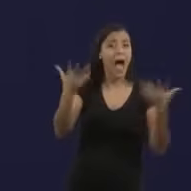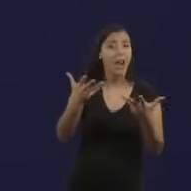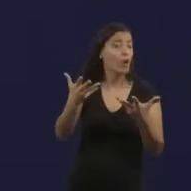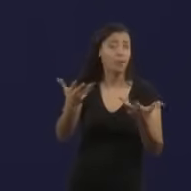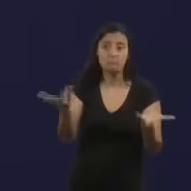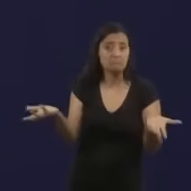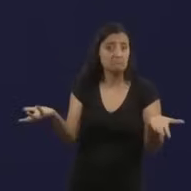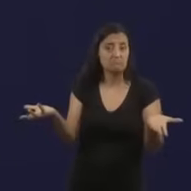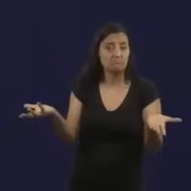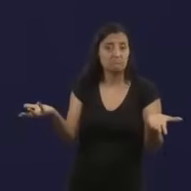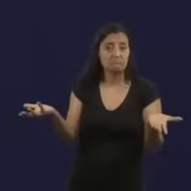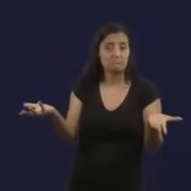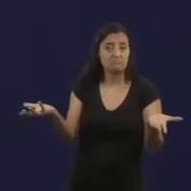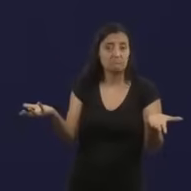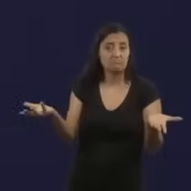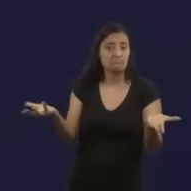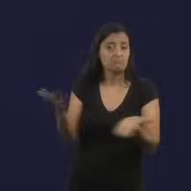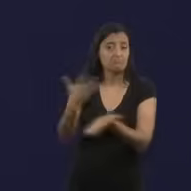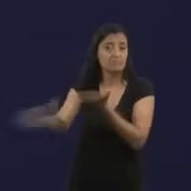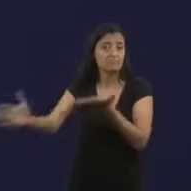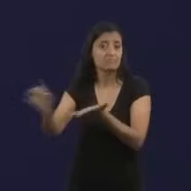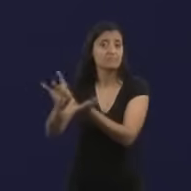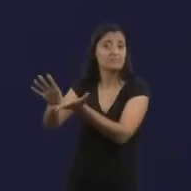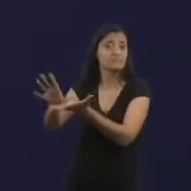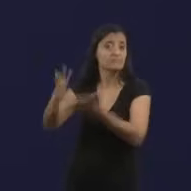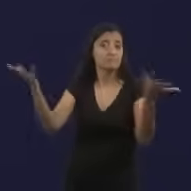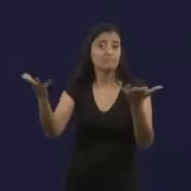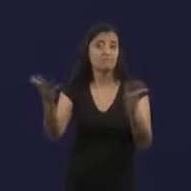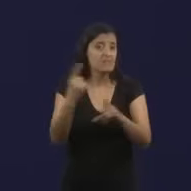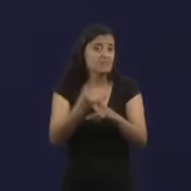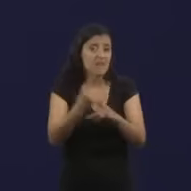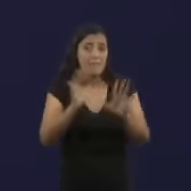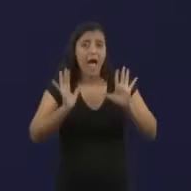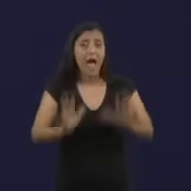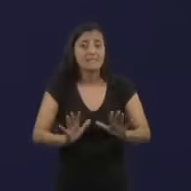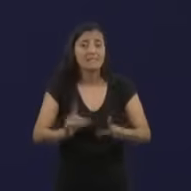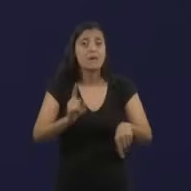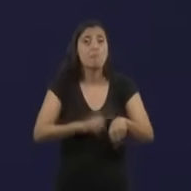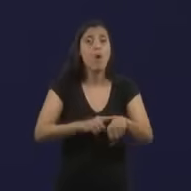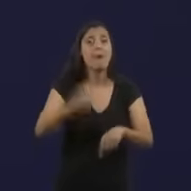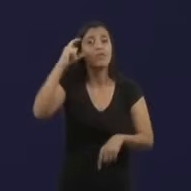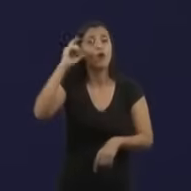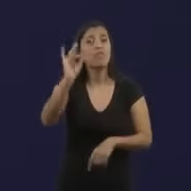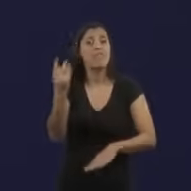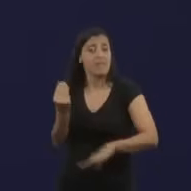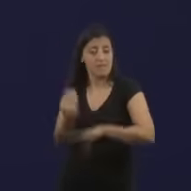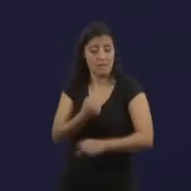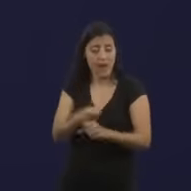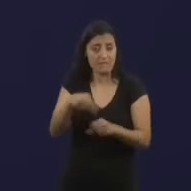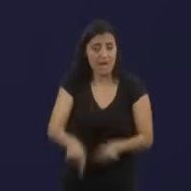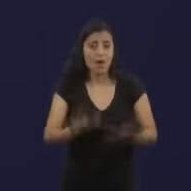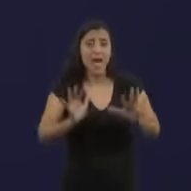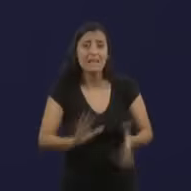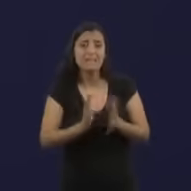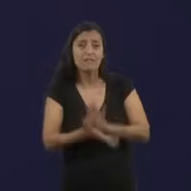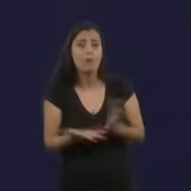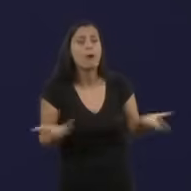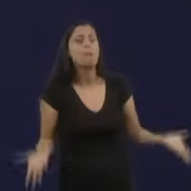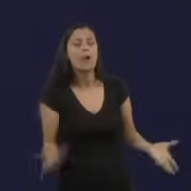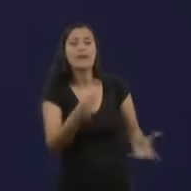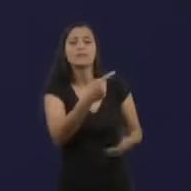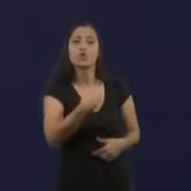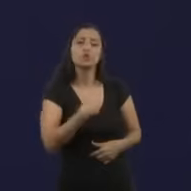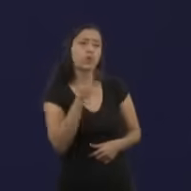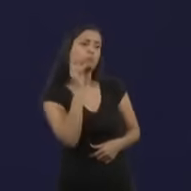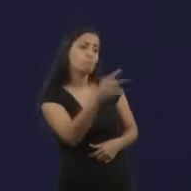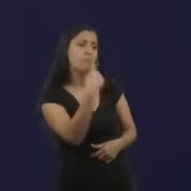se efectivamente será reemplazado digo pero esto fue siempre así desde el 10 de dici que esto es así por eso me sorprende mucho la la